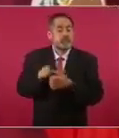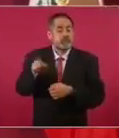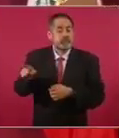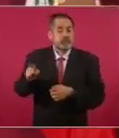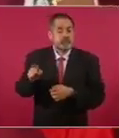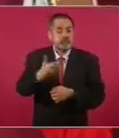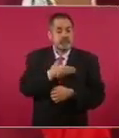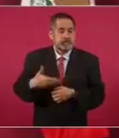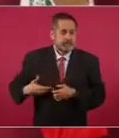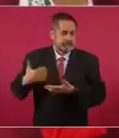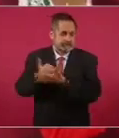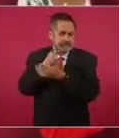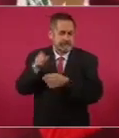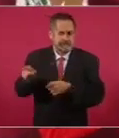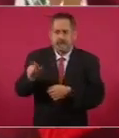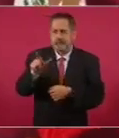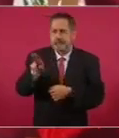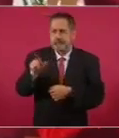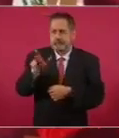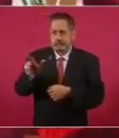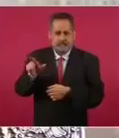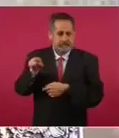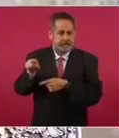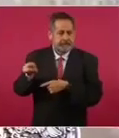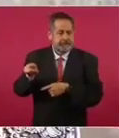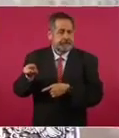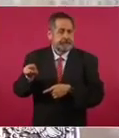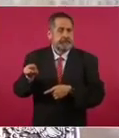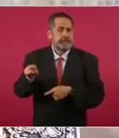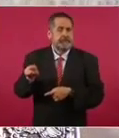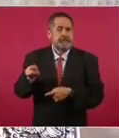al presidente electo Lula, que